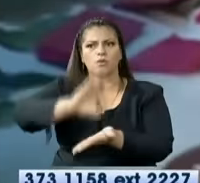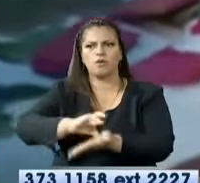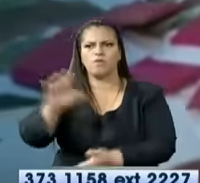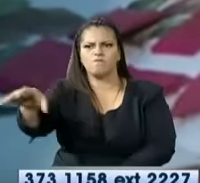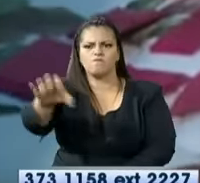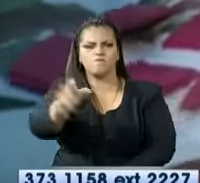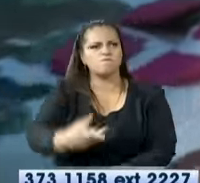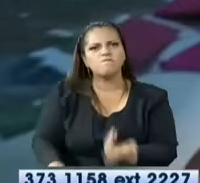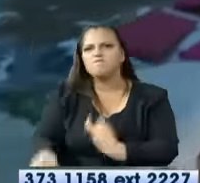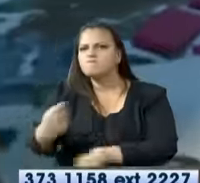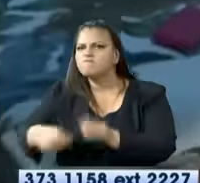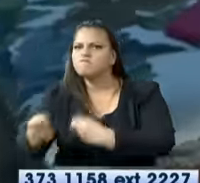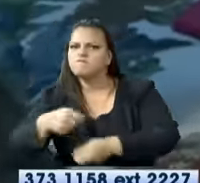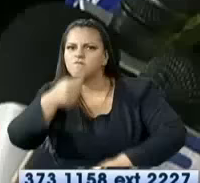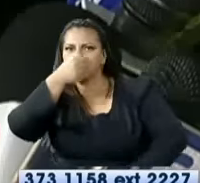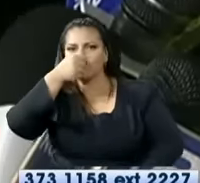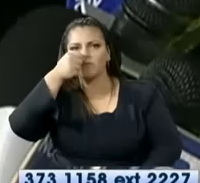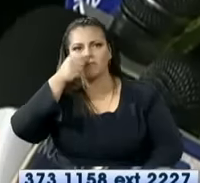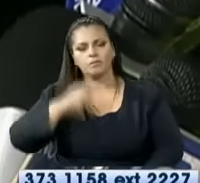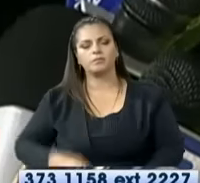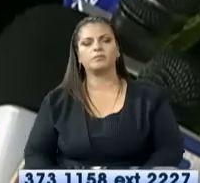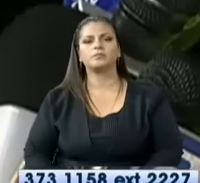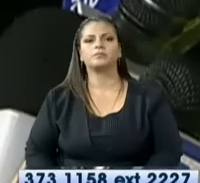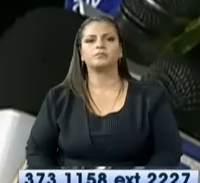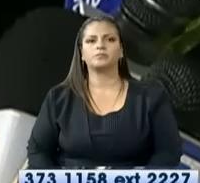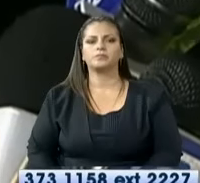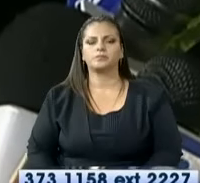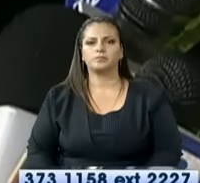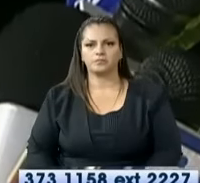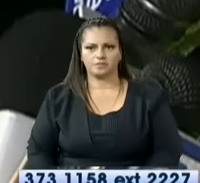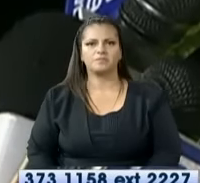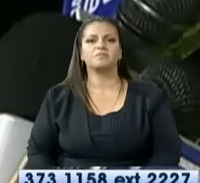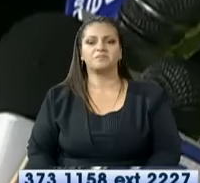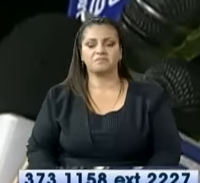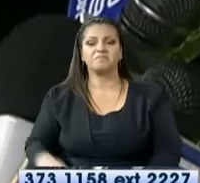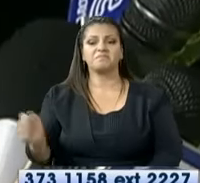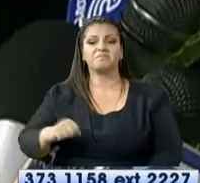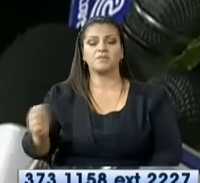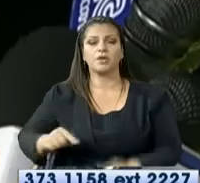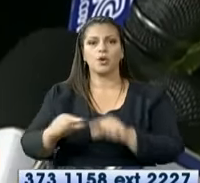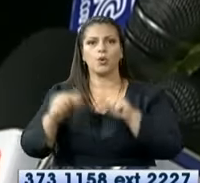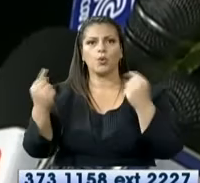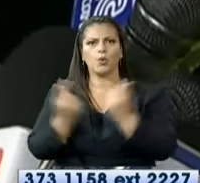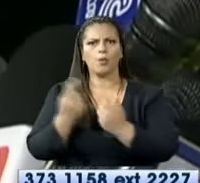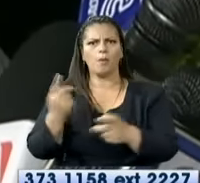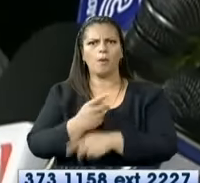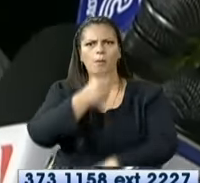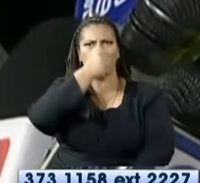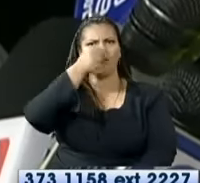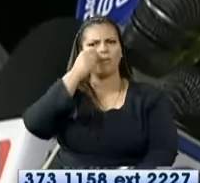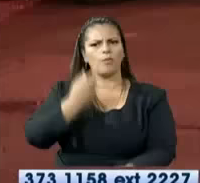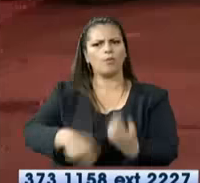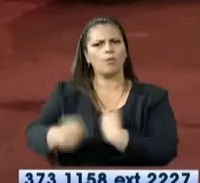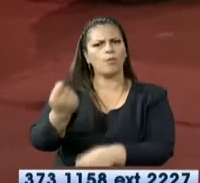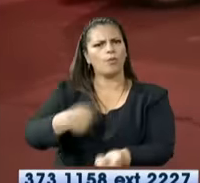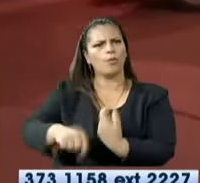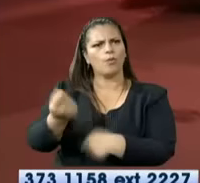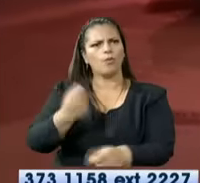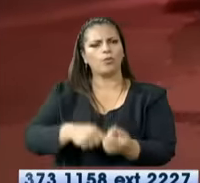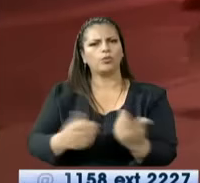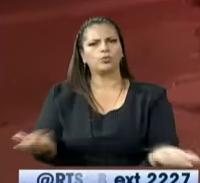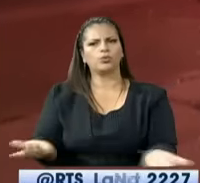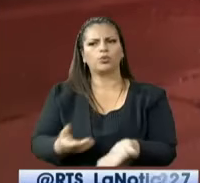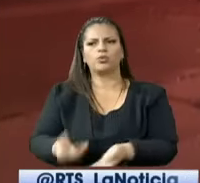Esta banda lo que hacía es, obviamente, a través de otros de participantes, de cómplices, obviamente, empezaban a distribuir y en los